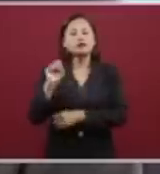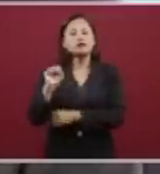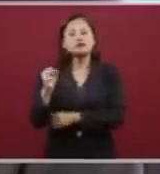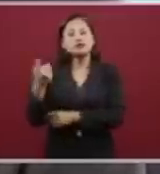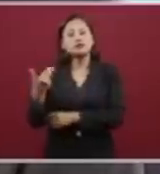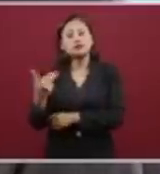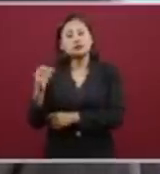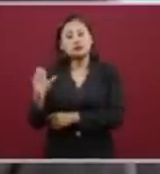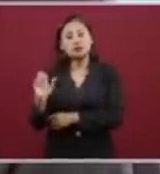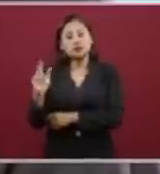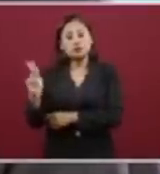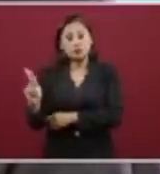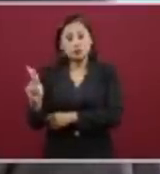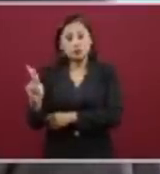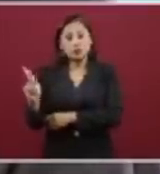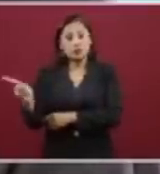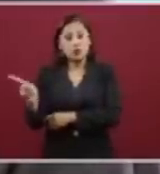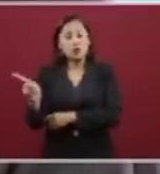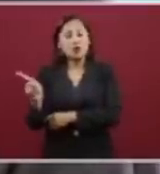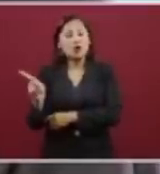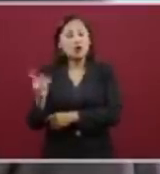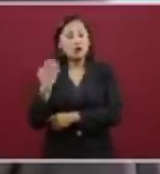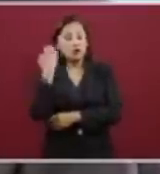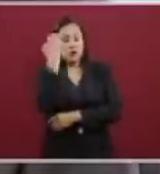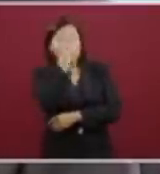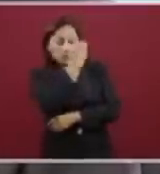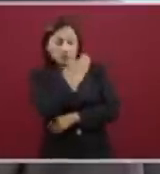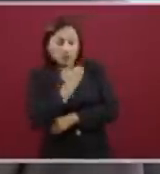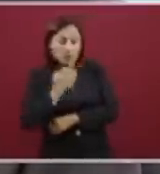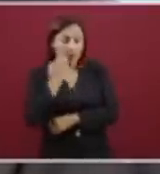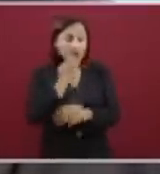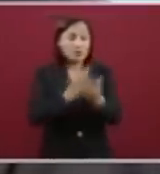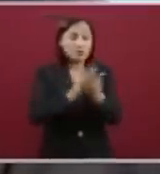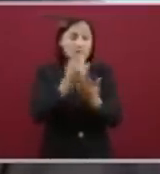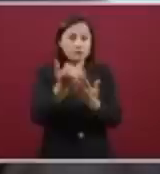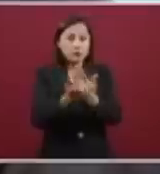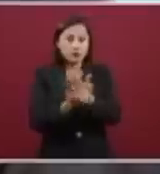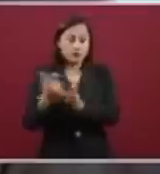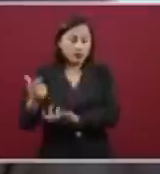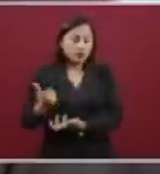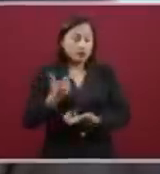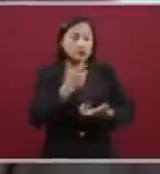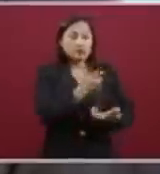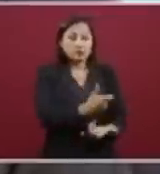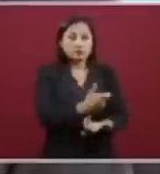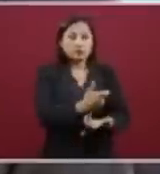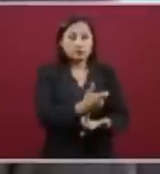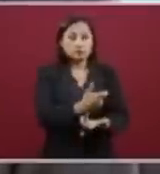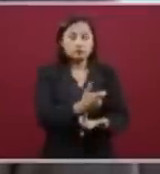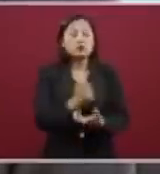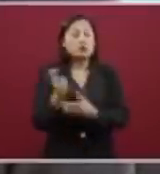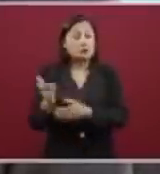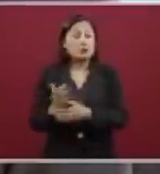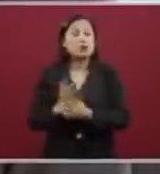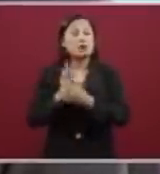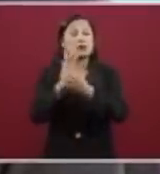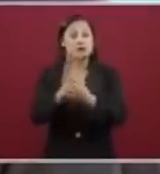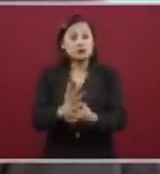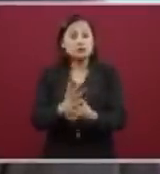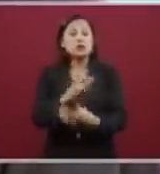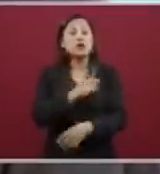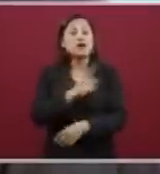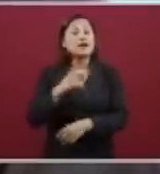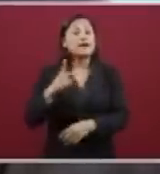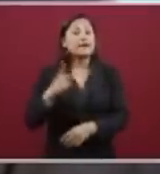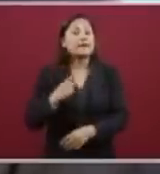público la evaluación socioeconómica de los proyectos de inversión se debe actualizar cada vez que el